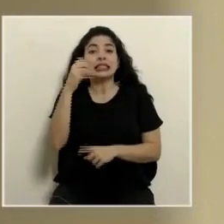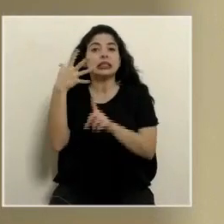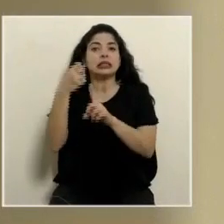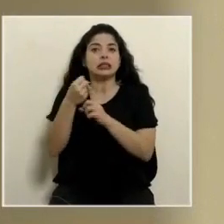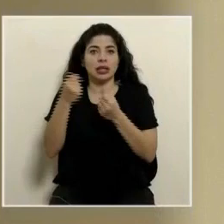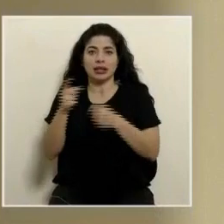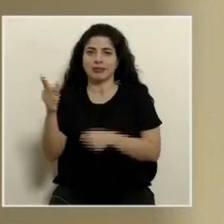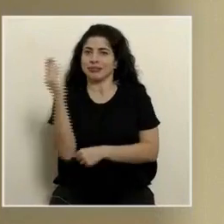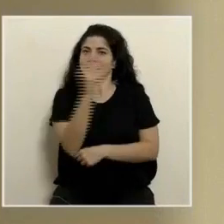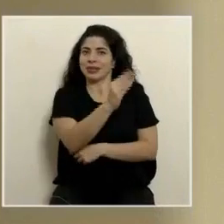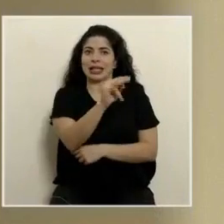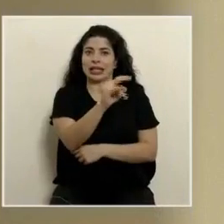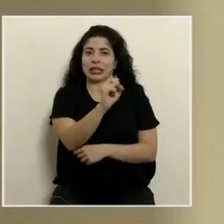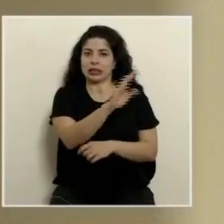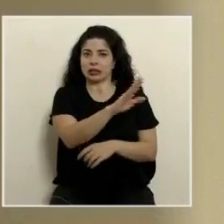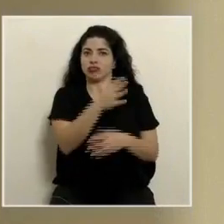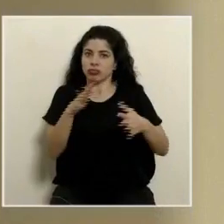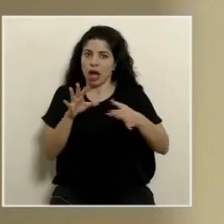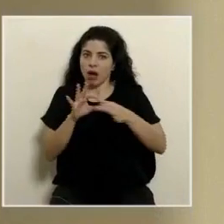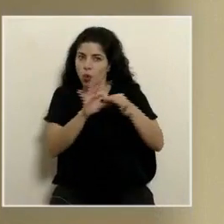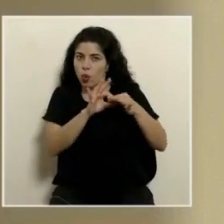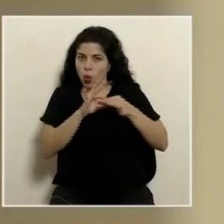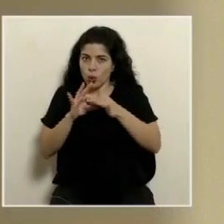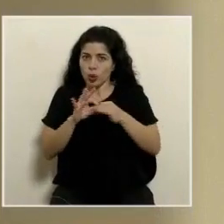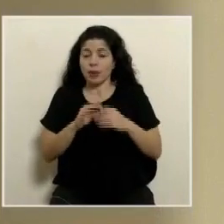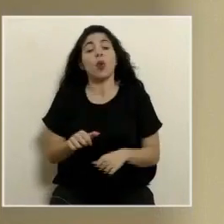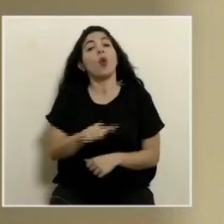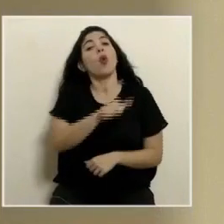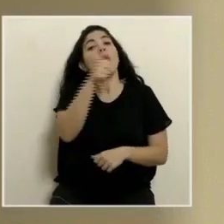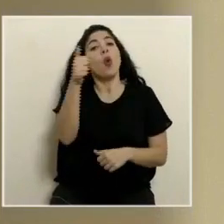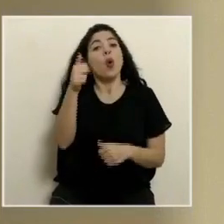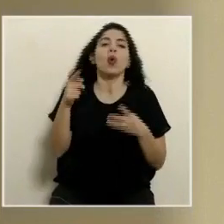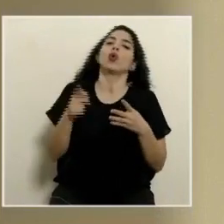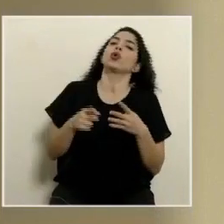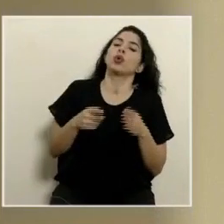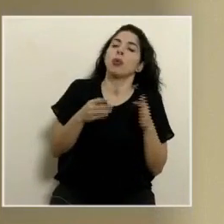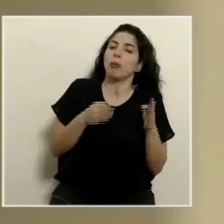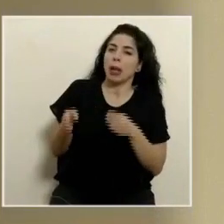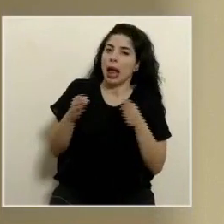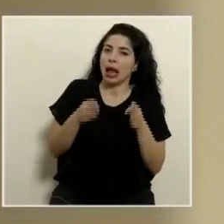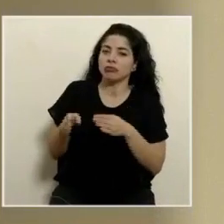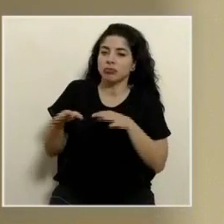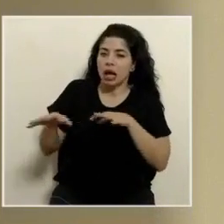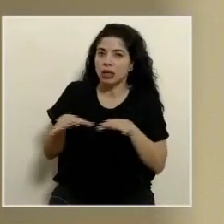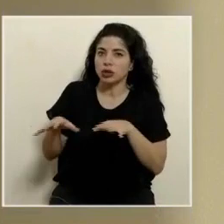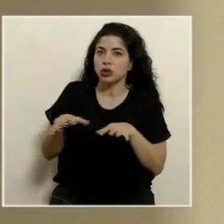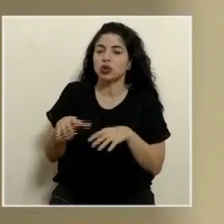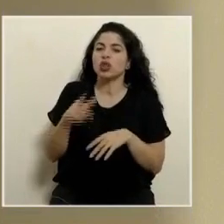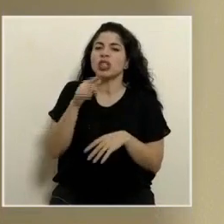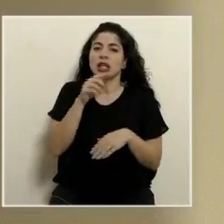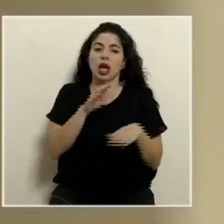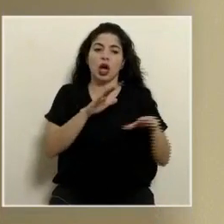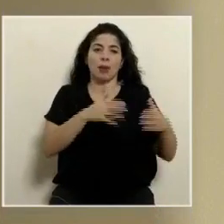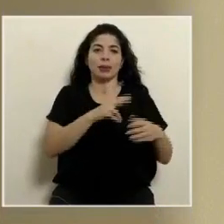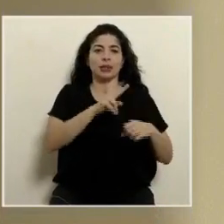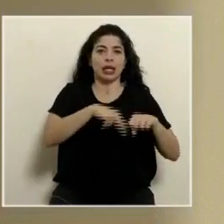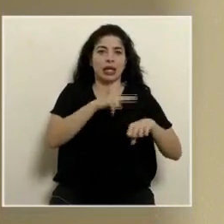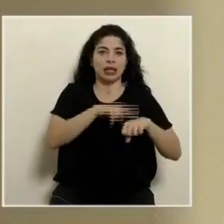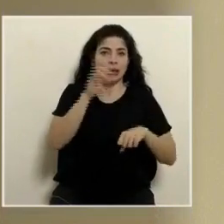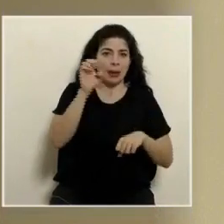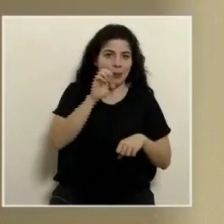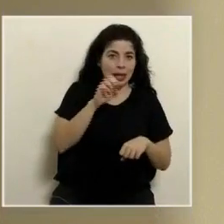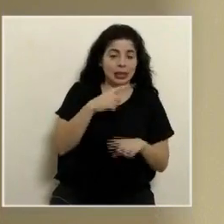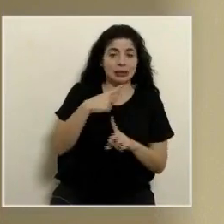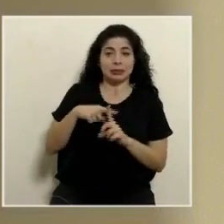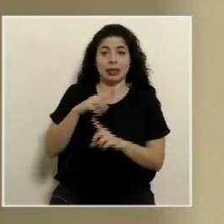Otra línea de acción en la cual se coordina estrechamente entre la Comisión Nacional de Emergencias